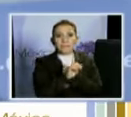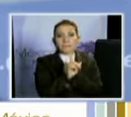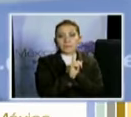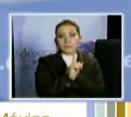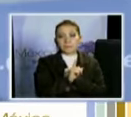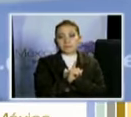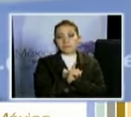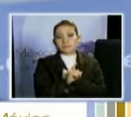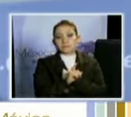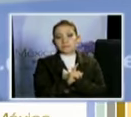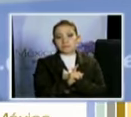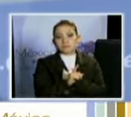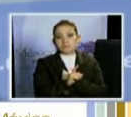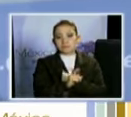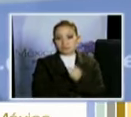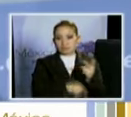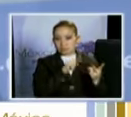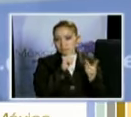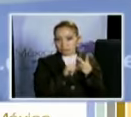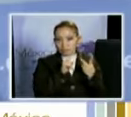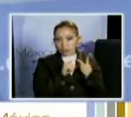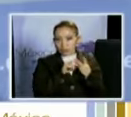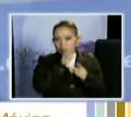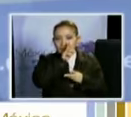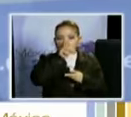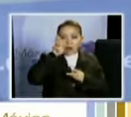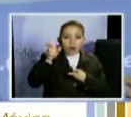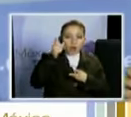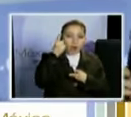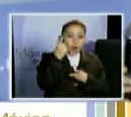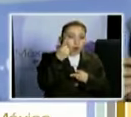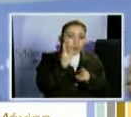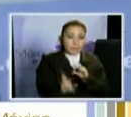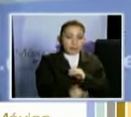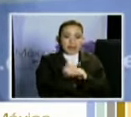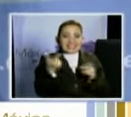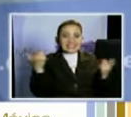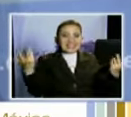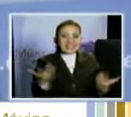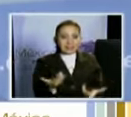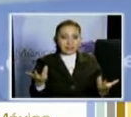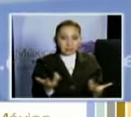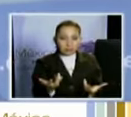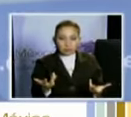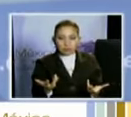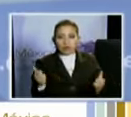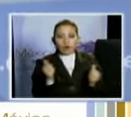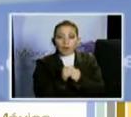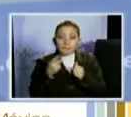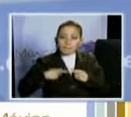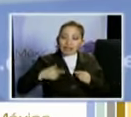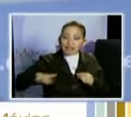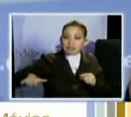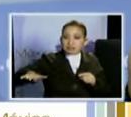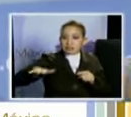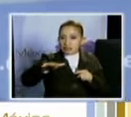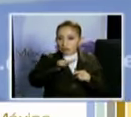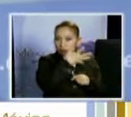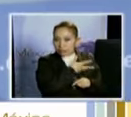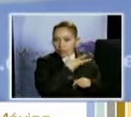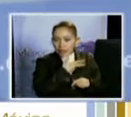problemática. Y dos, respondiendo un tanto a la pregunta de qué hacer con las personas que